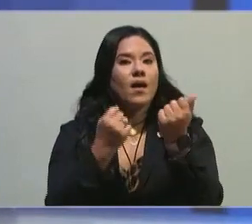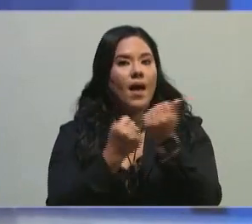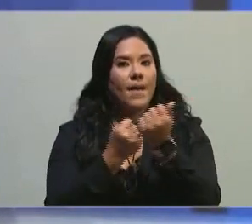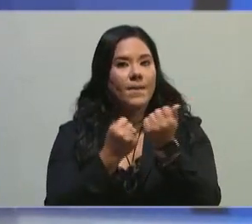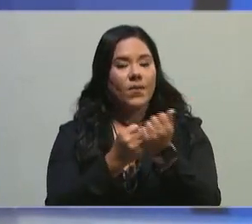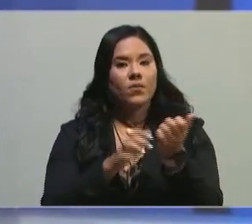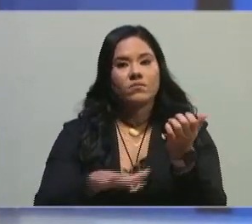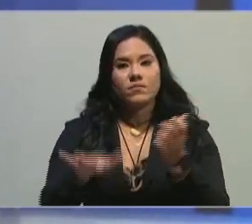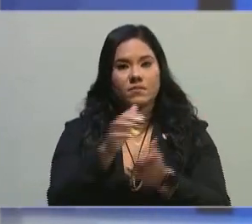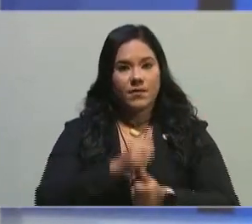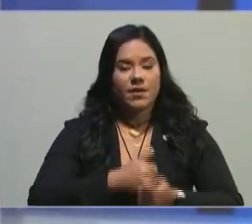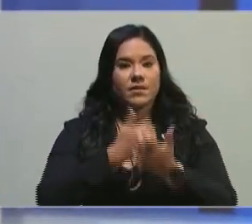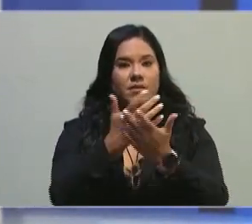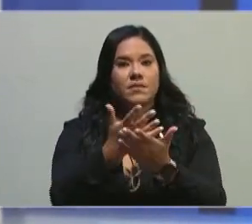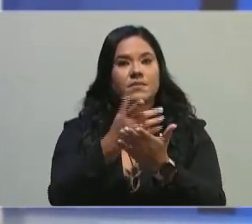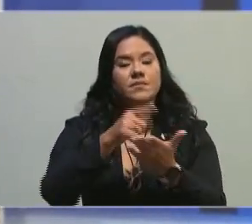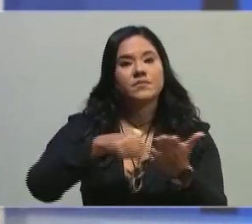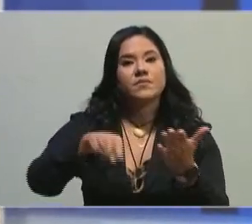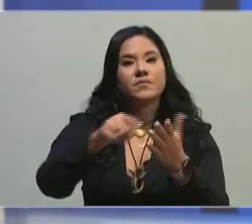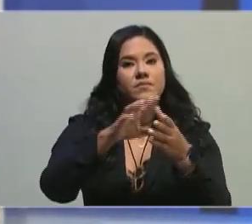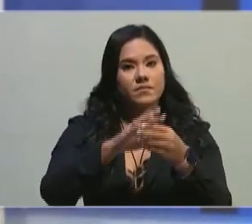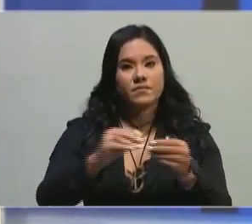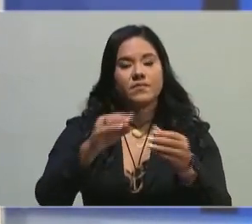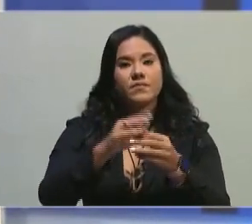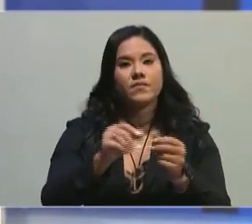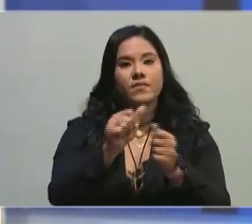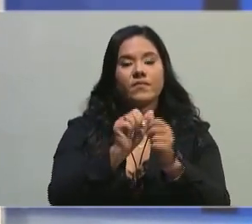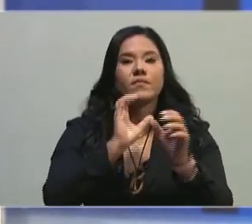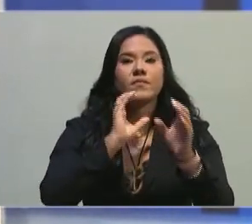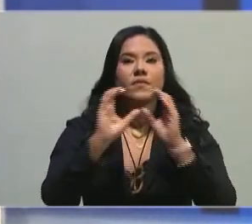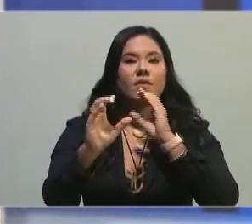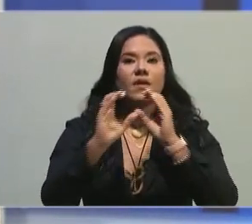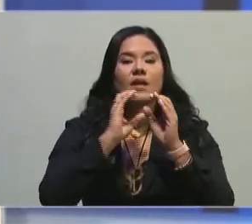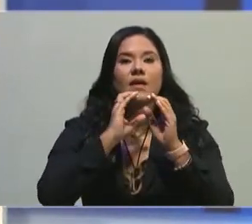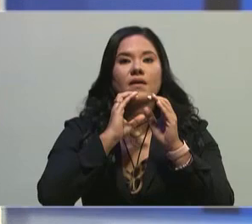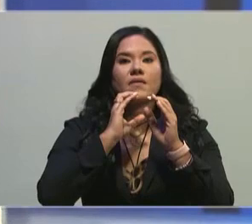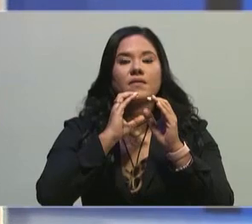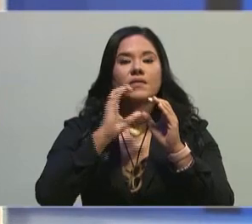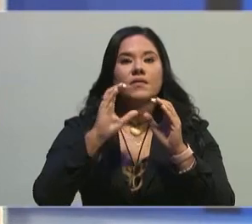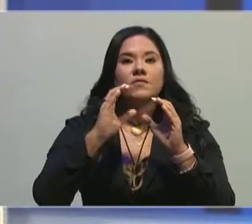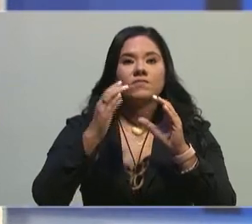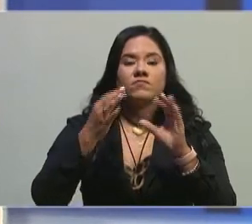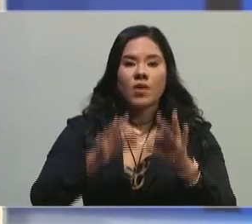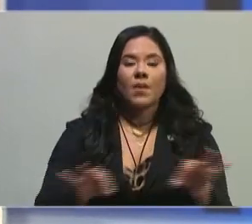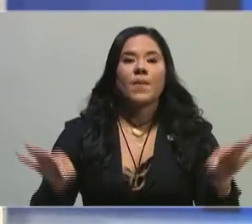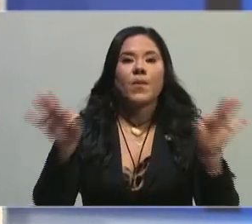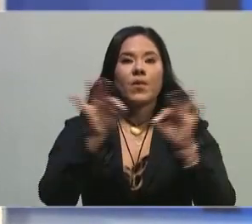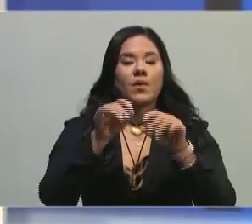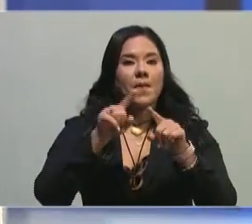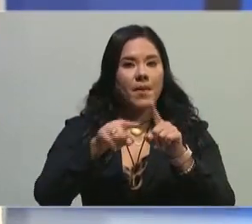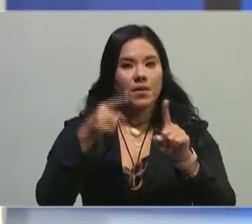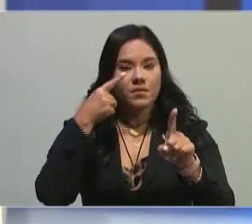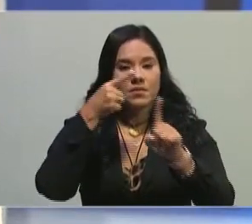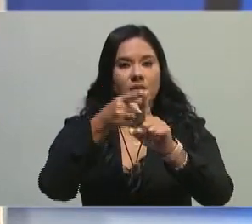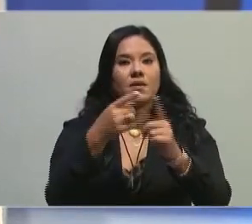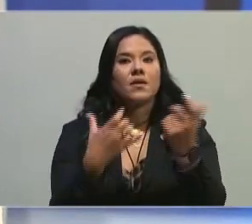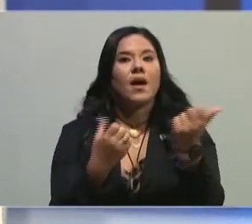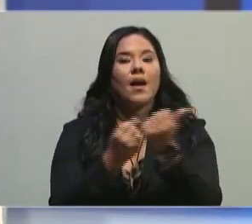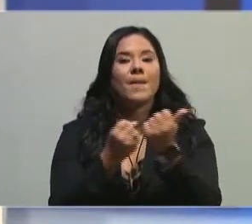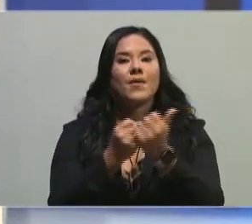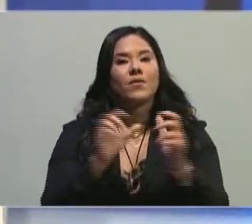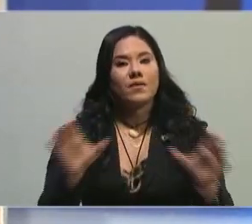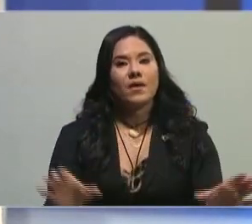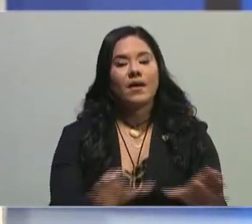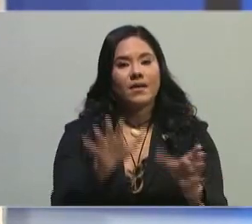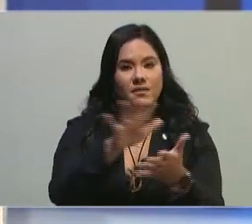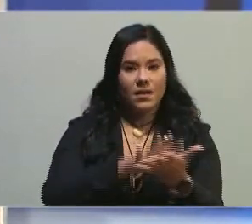eh Sí hemos visto que ustedes ayudan a los damnificados cuando hay catástrofes importantes Pero qué otro tipo de apoyo se hacen en los